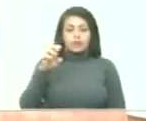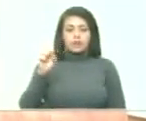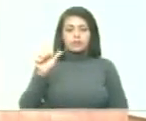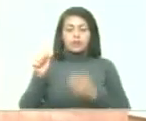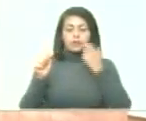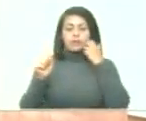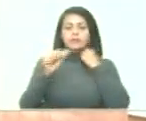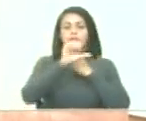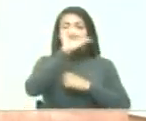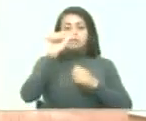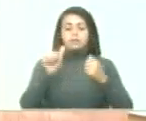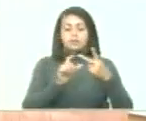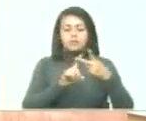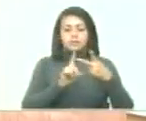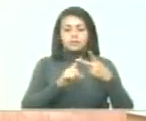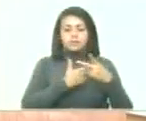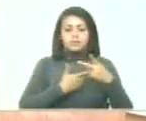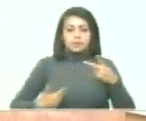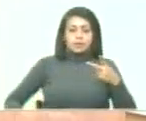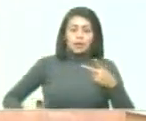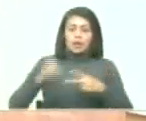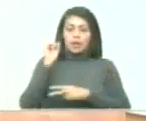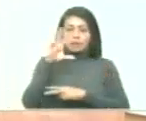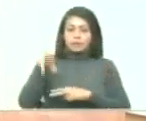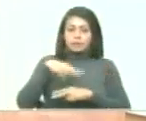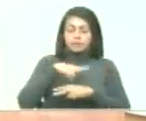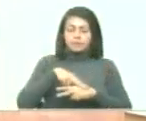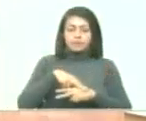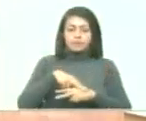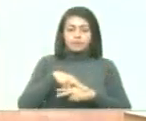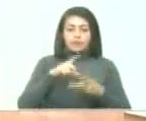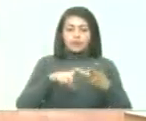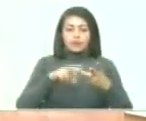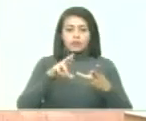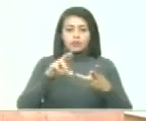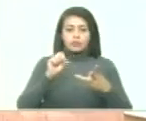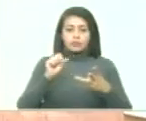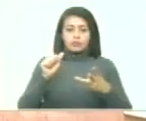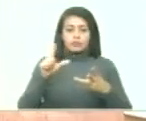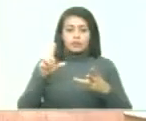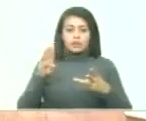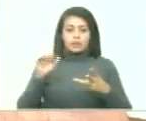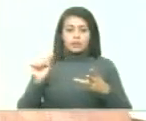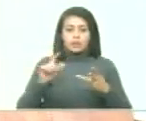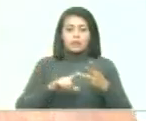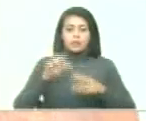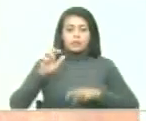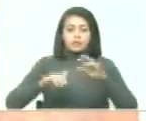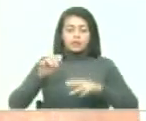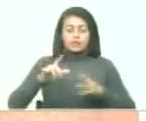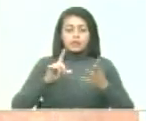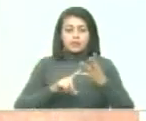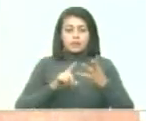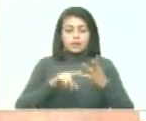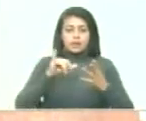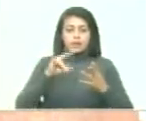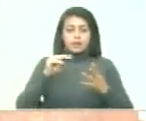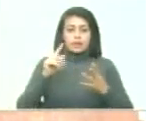segunda vicepresidenta de la Asamblea Nacional. Ciudadana Rosalba Gil, secretaria de la Cámara. Ciudadana Inti